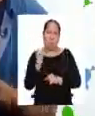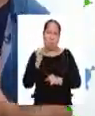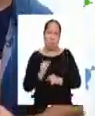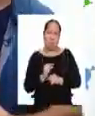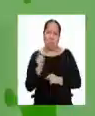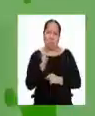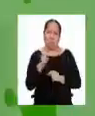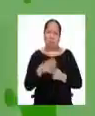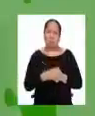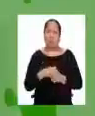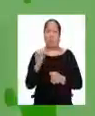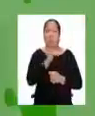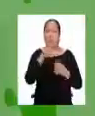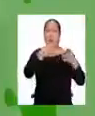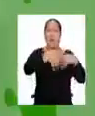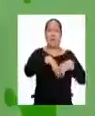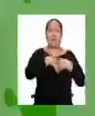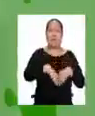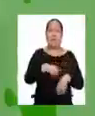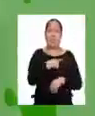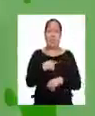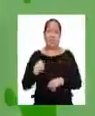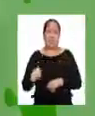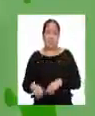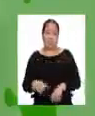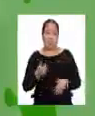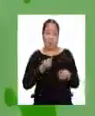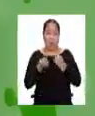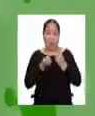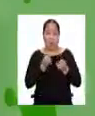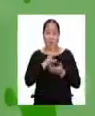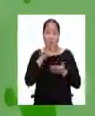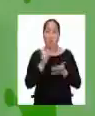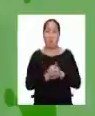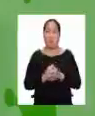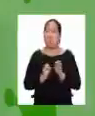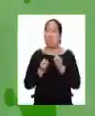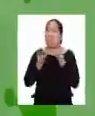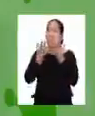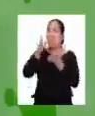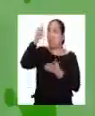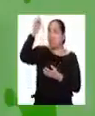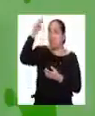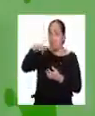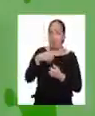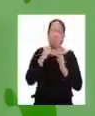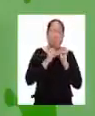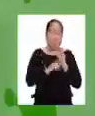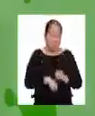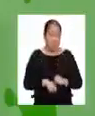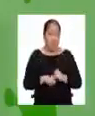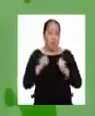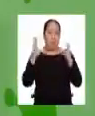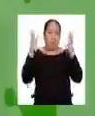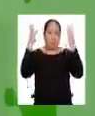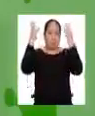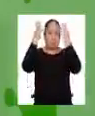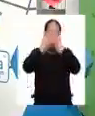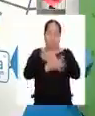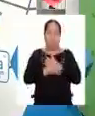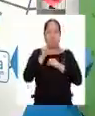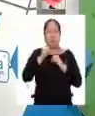del planeta. Ahora los chinos lo controlan todo. Si quieren que haya sol, hay sol. Si quieren que esté nublado, se